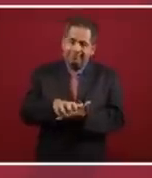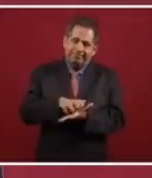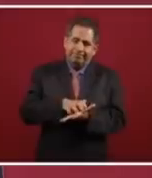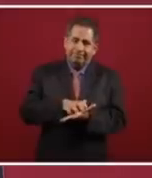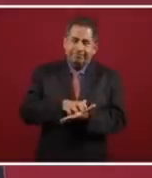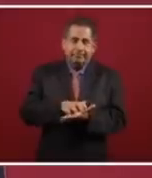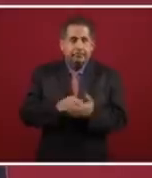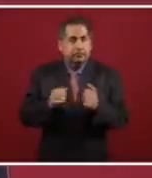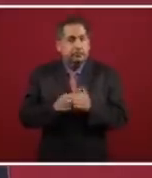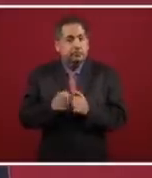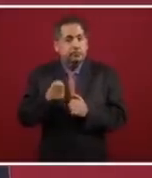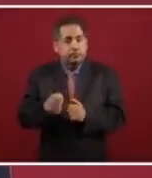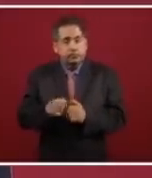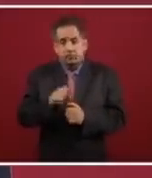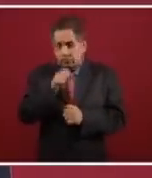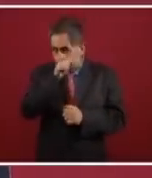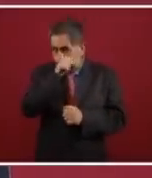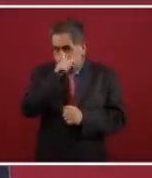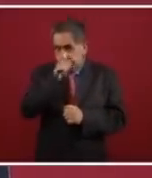con esta